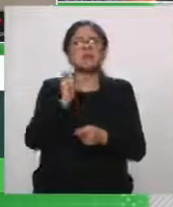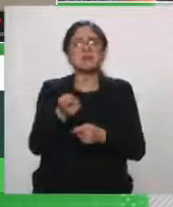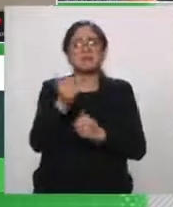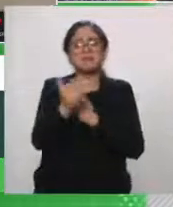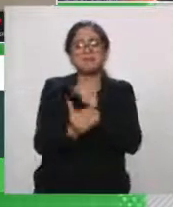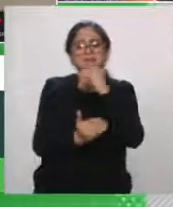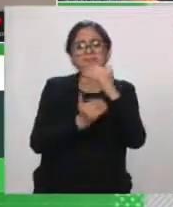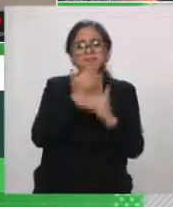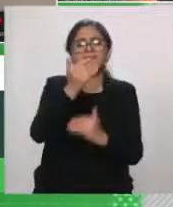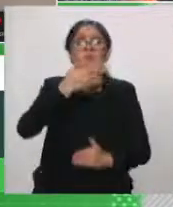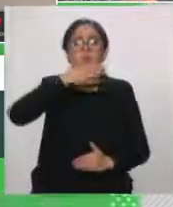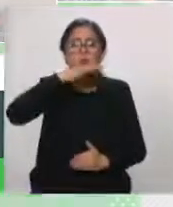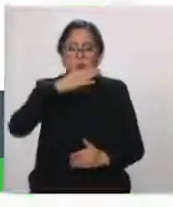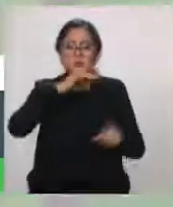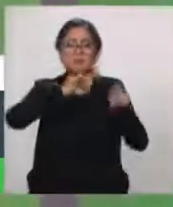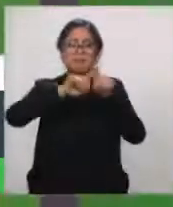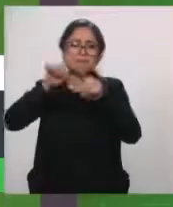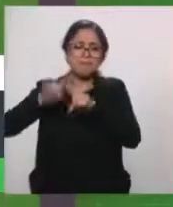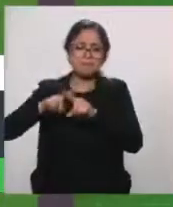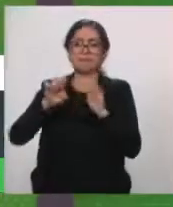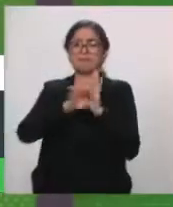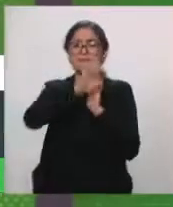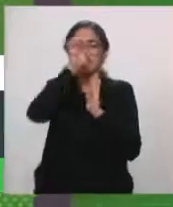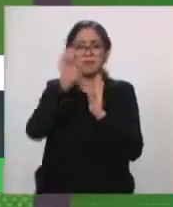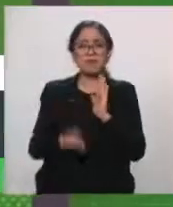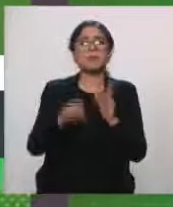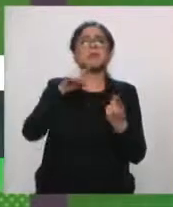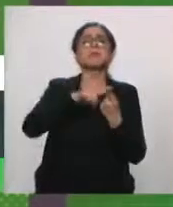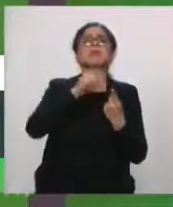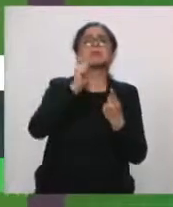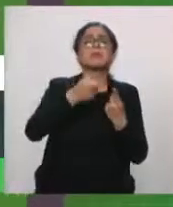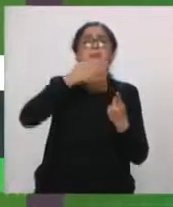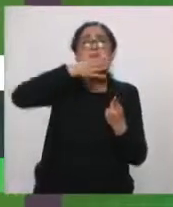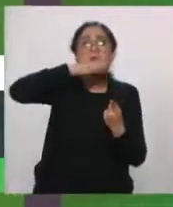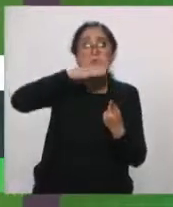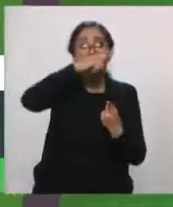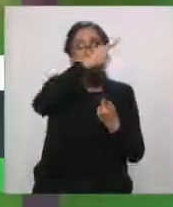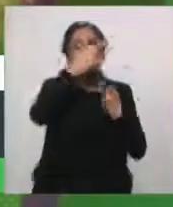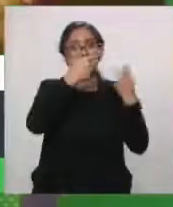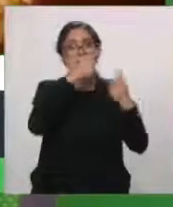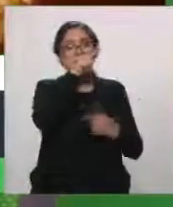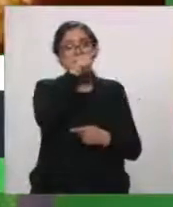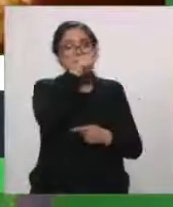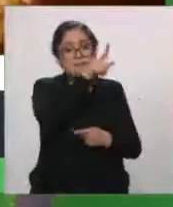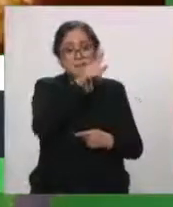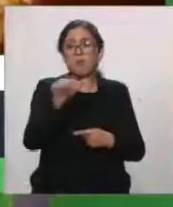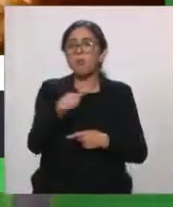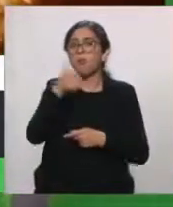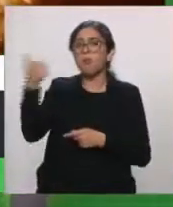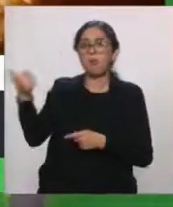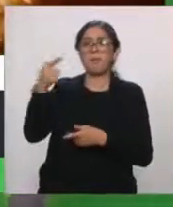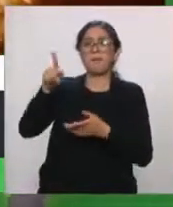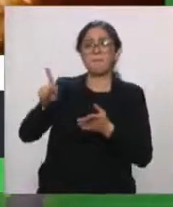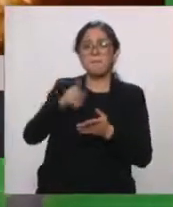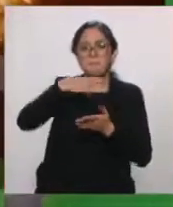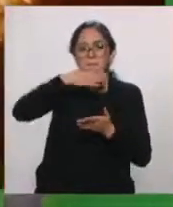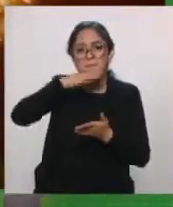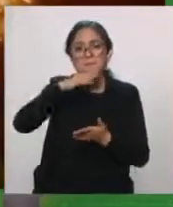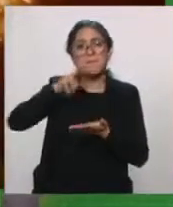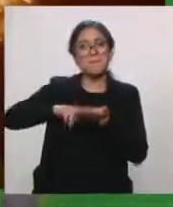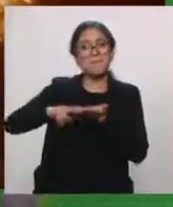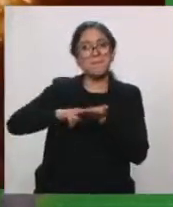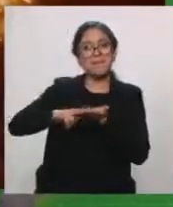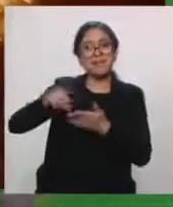rostros. No es lo mismo el pozole de Jalisco que el pozole verde de Guerrero. Y